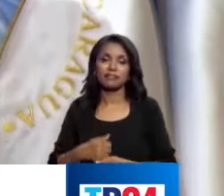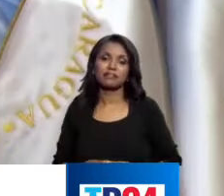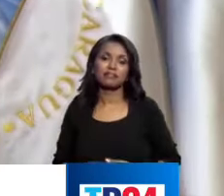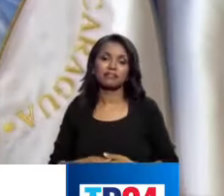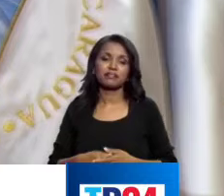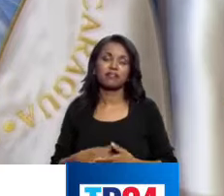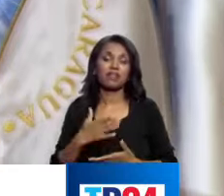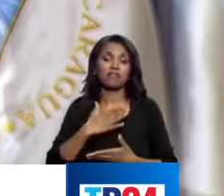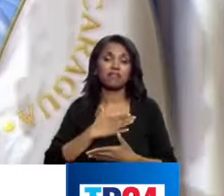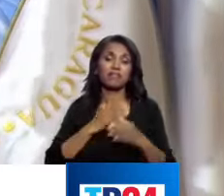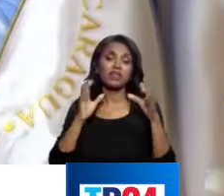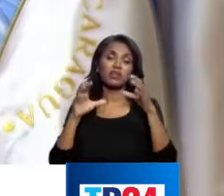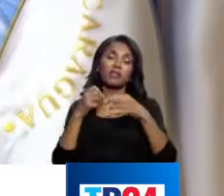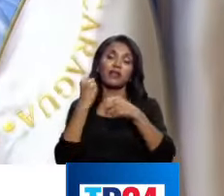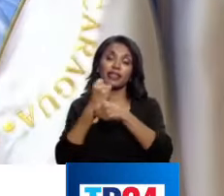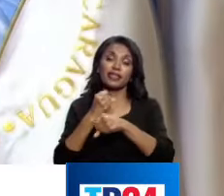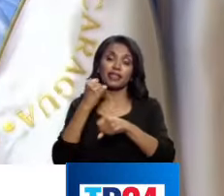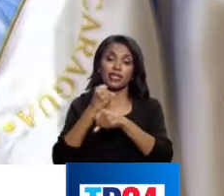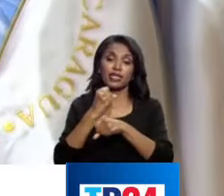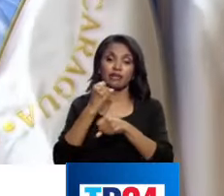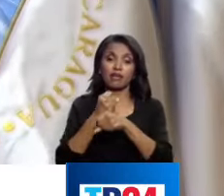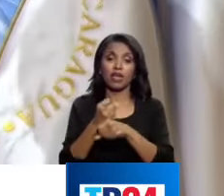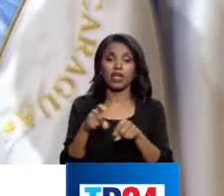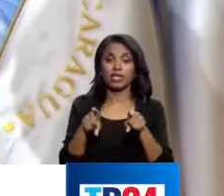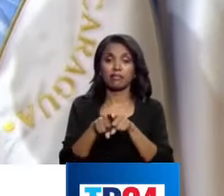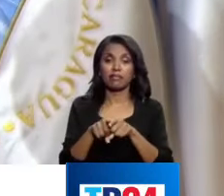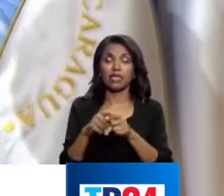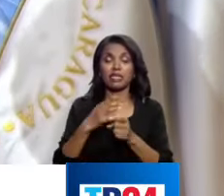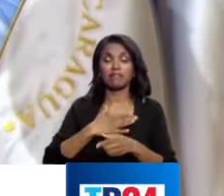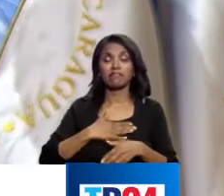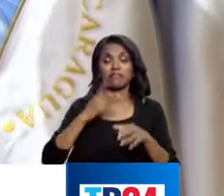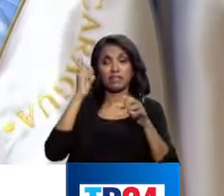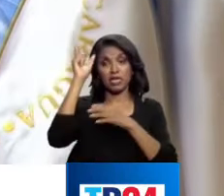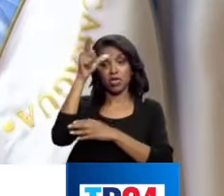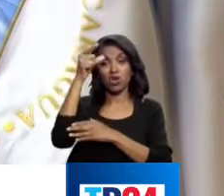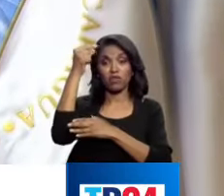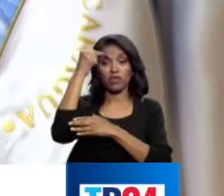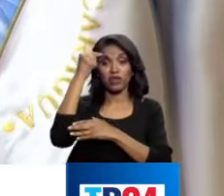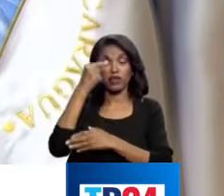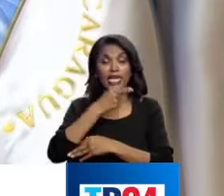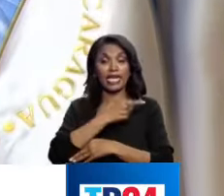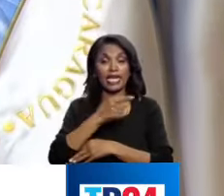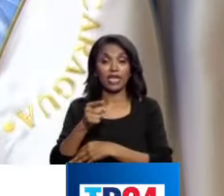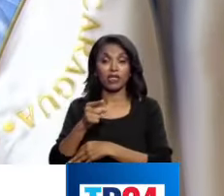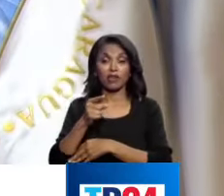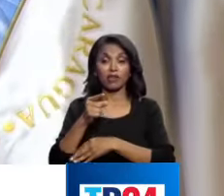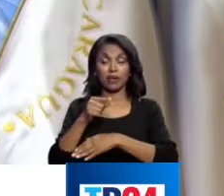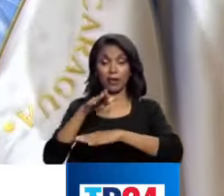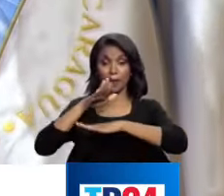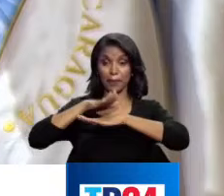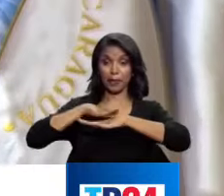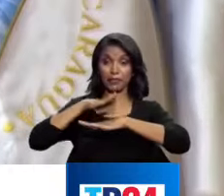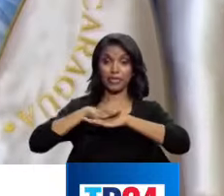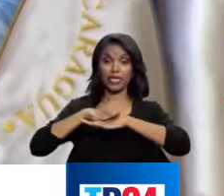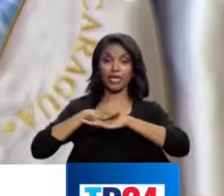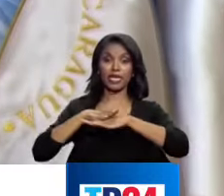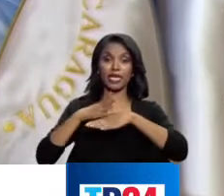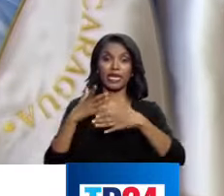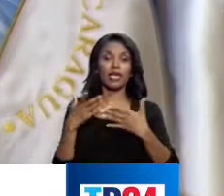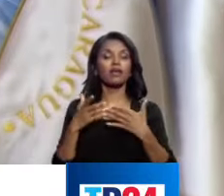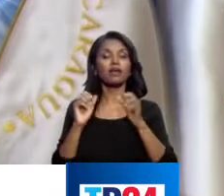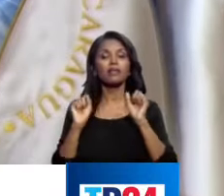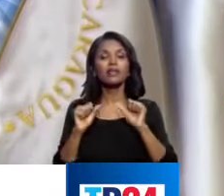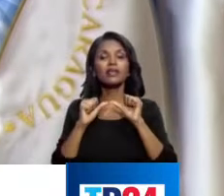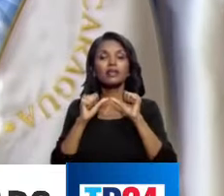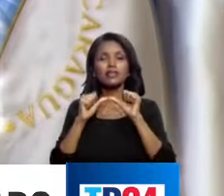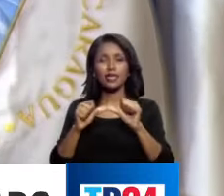de nuestro equipo de trabajo y seguramente parte de nuestro gobierno, que ellos permitieron el crecimiento